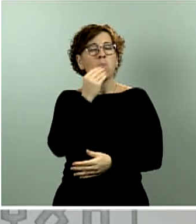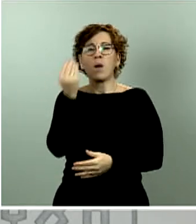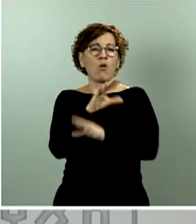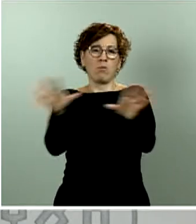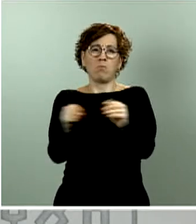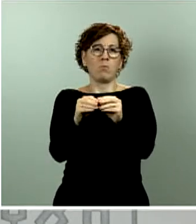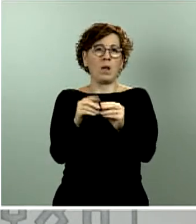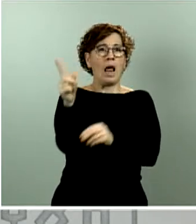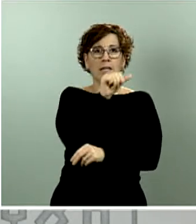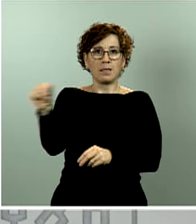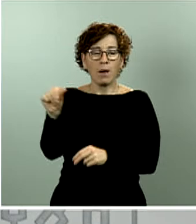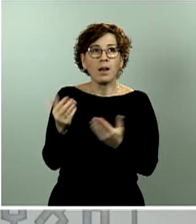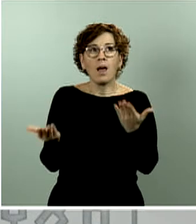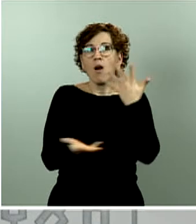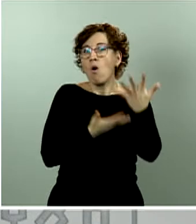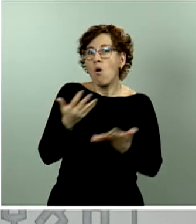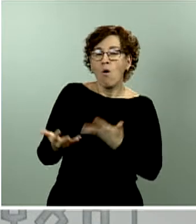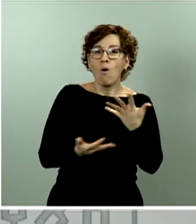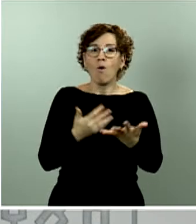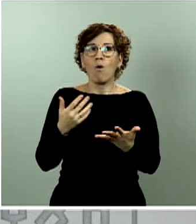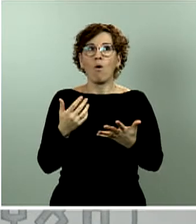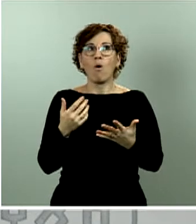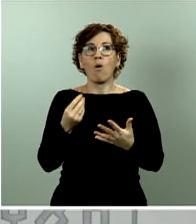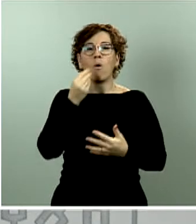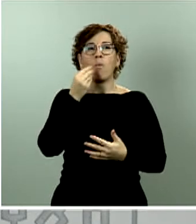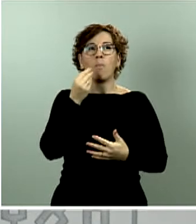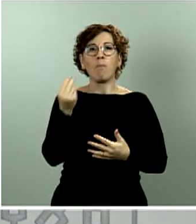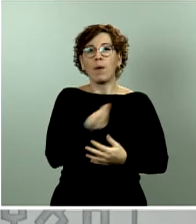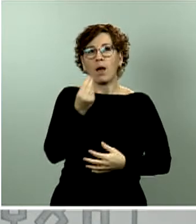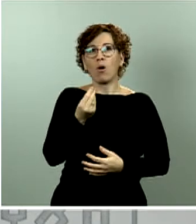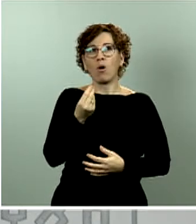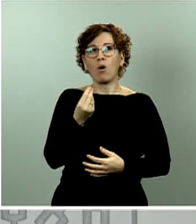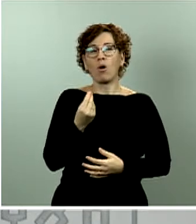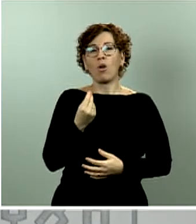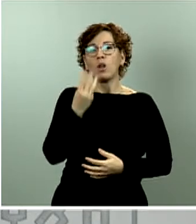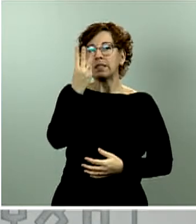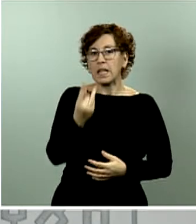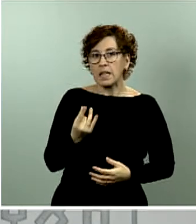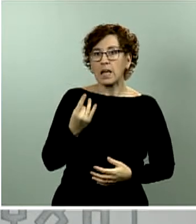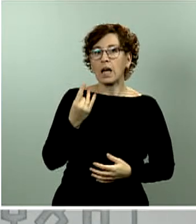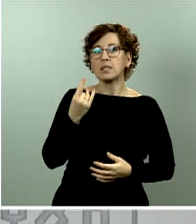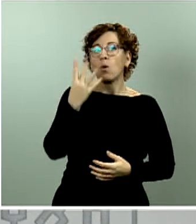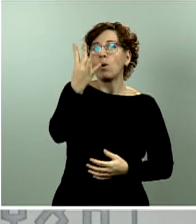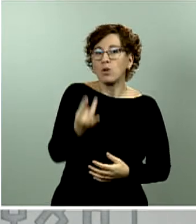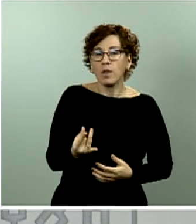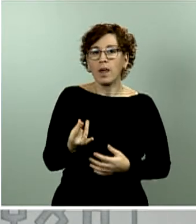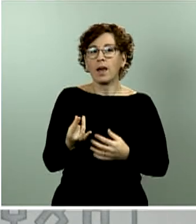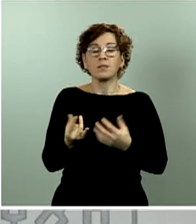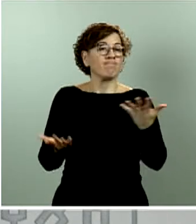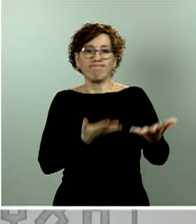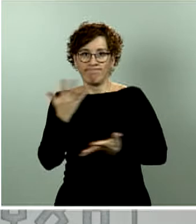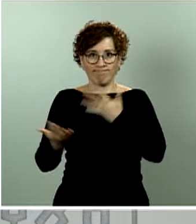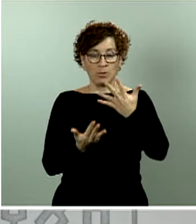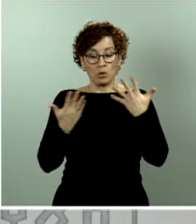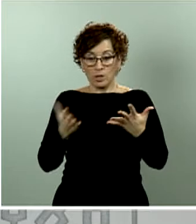forma cada dos o 3 días o cada 4. Eso estamos trabajando ahora para poder dar información con